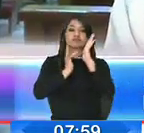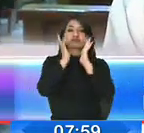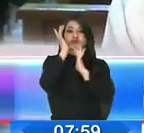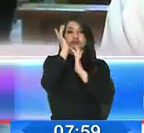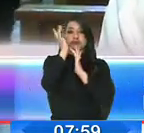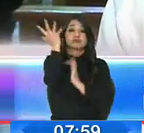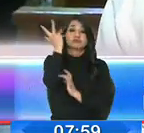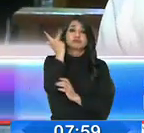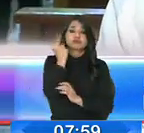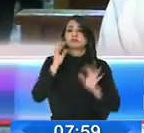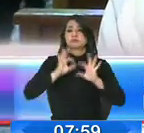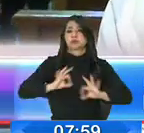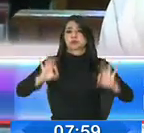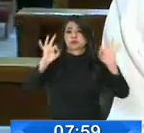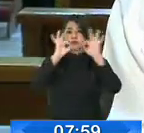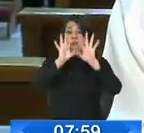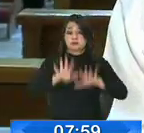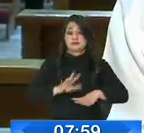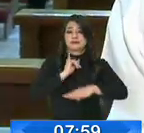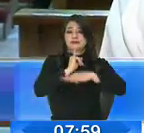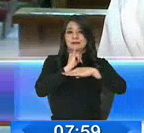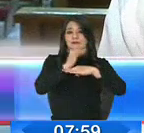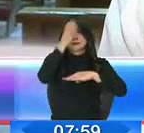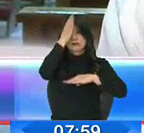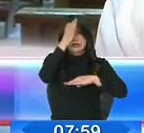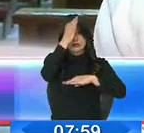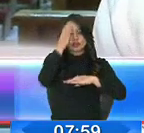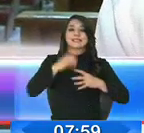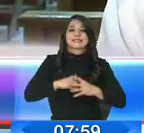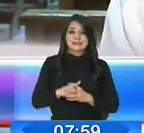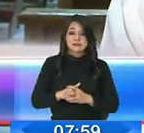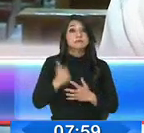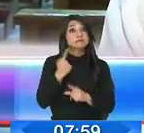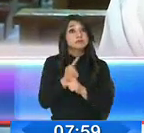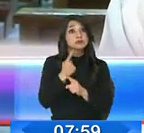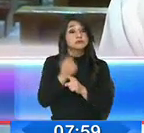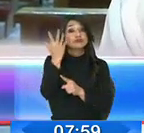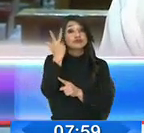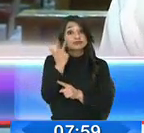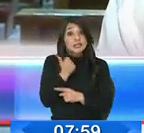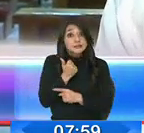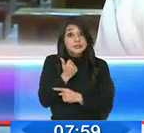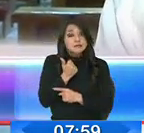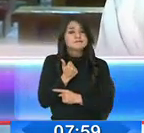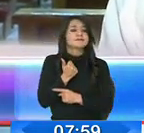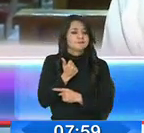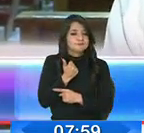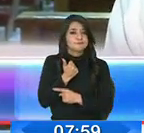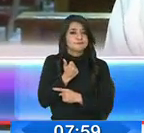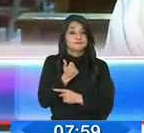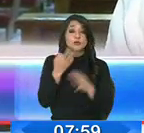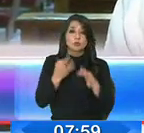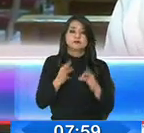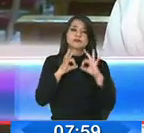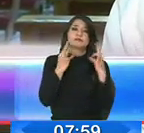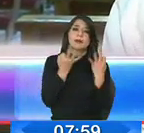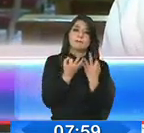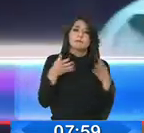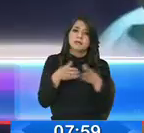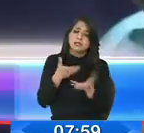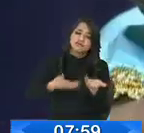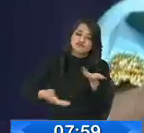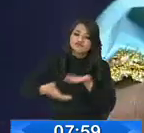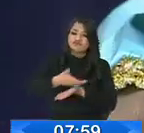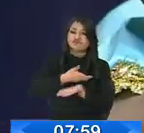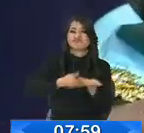fecha muy importante para la Iglesia Católica, por lo cual esta fecha es el momento en donde la familia se reúne.